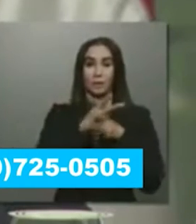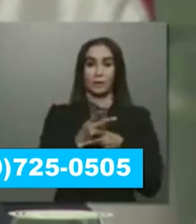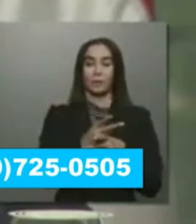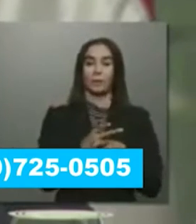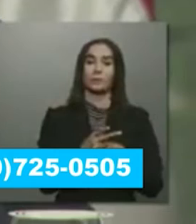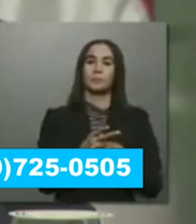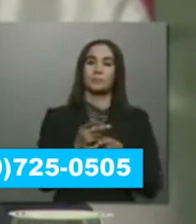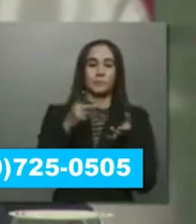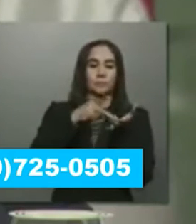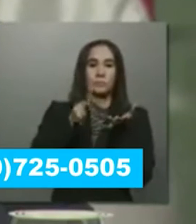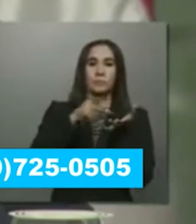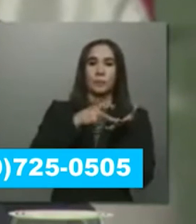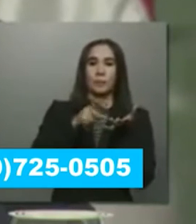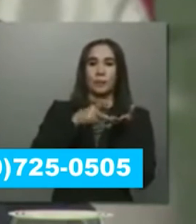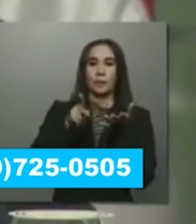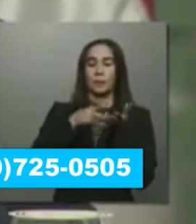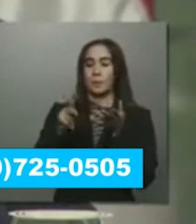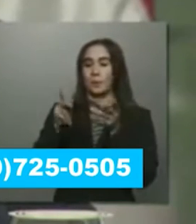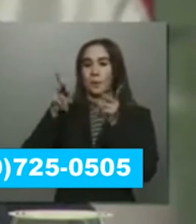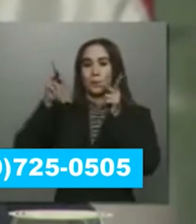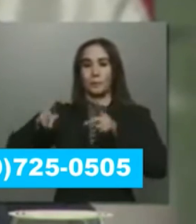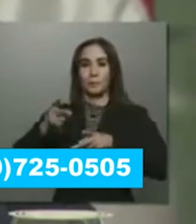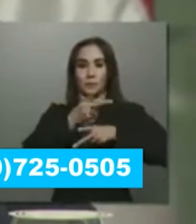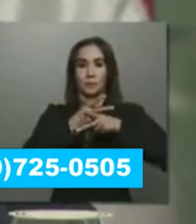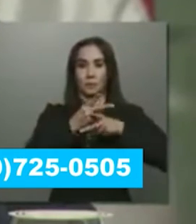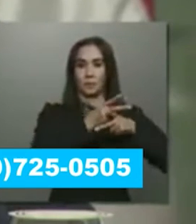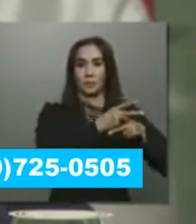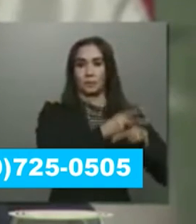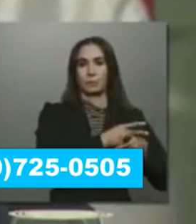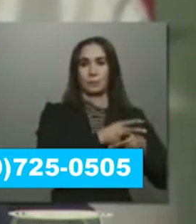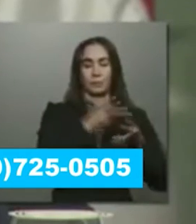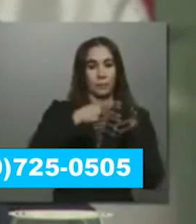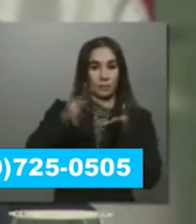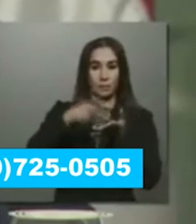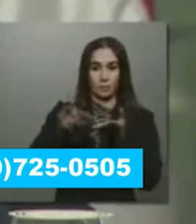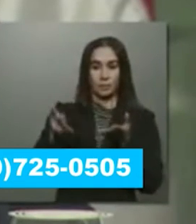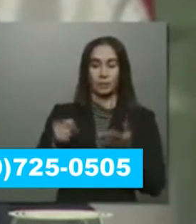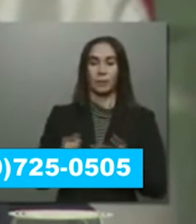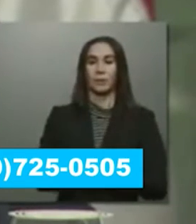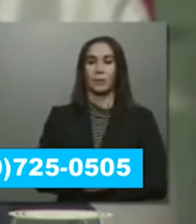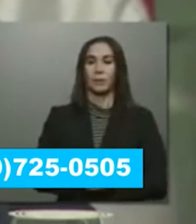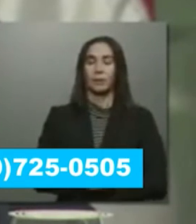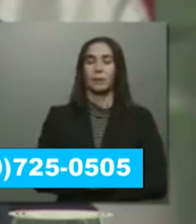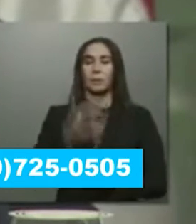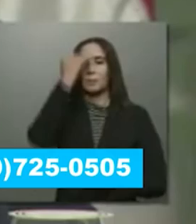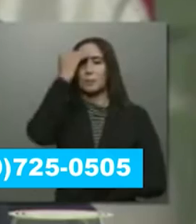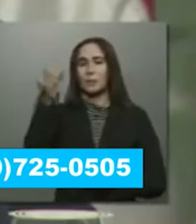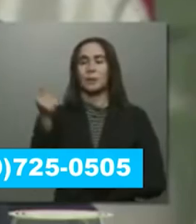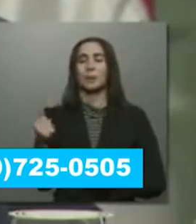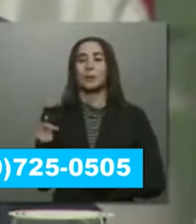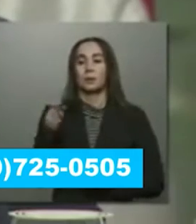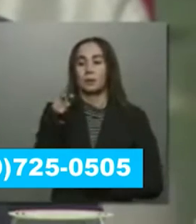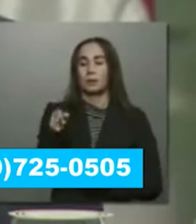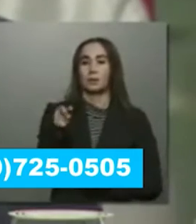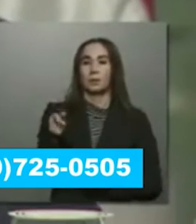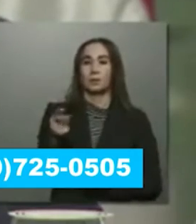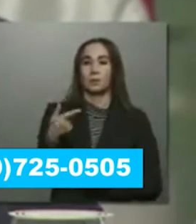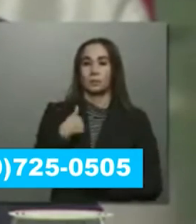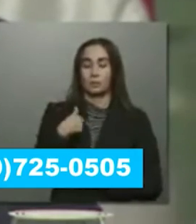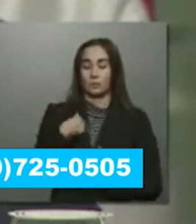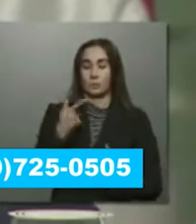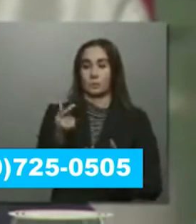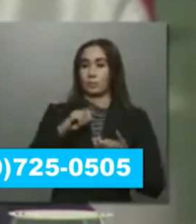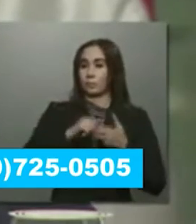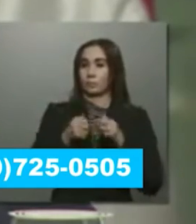informe detrás del grupo de trabajo castaños un man fue crítico al referirse al uso de policías en actividades privadas y solicitó